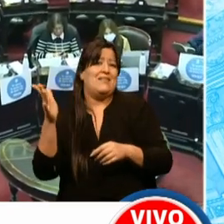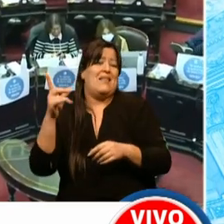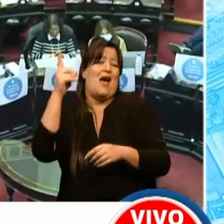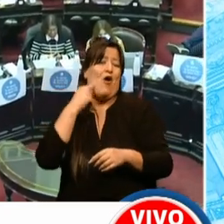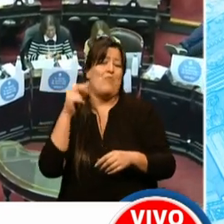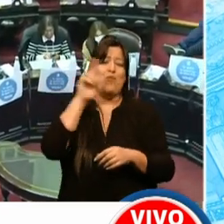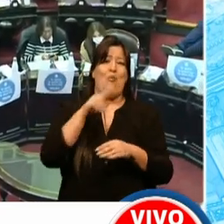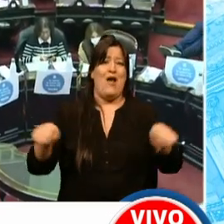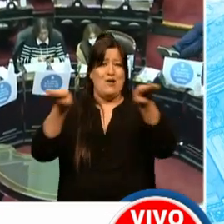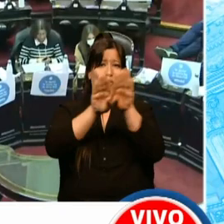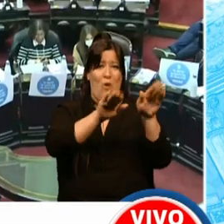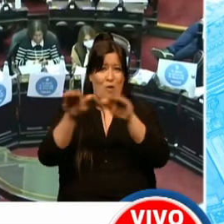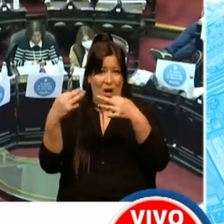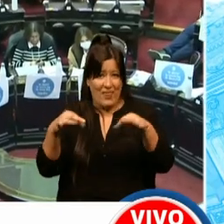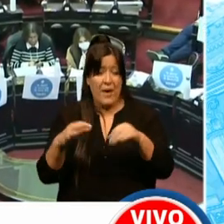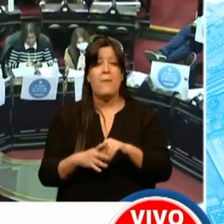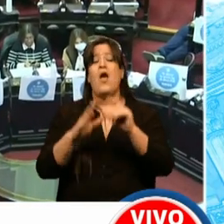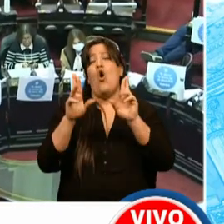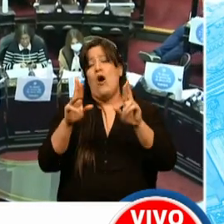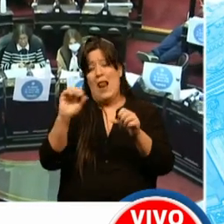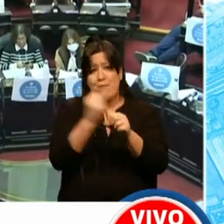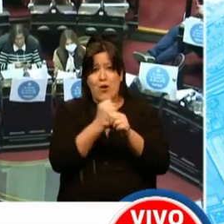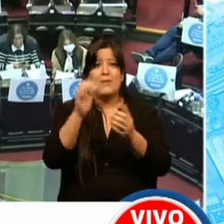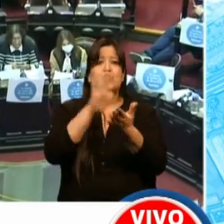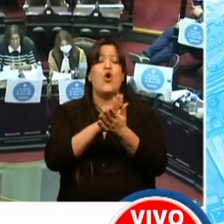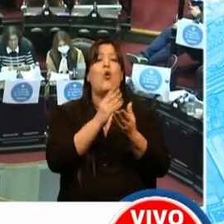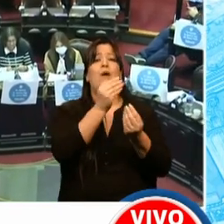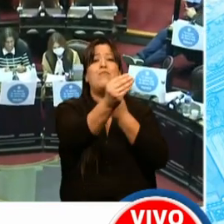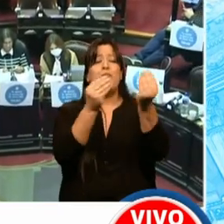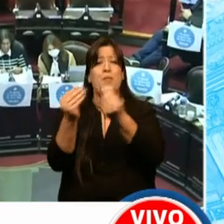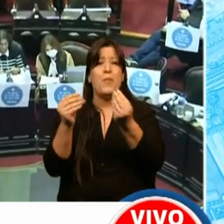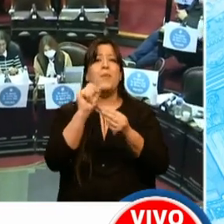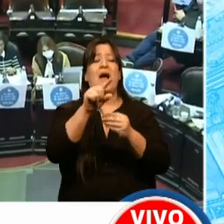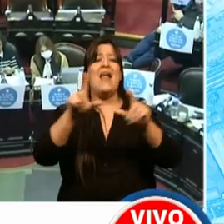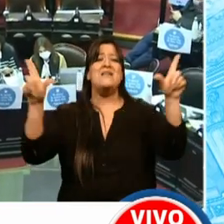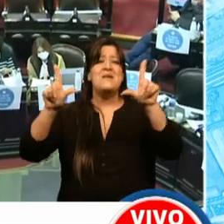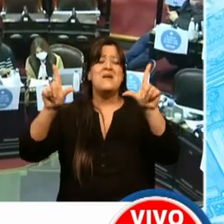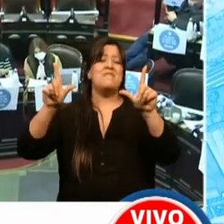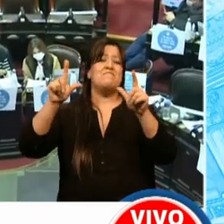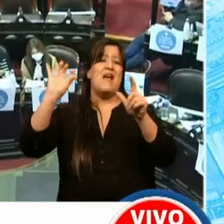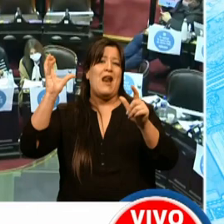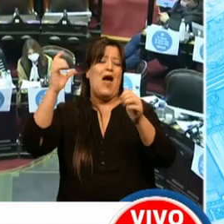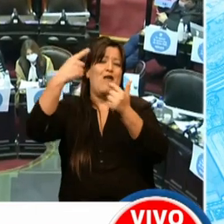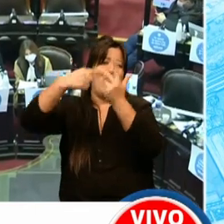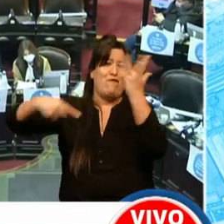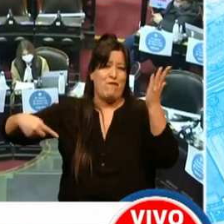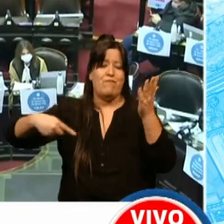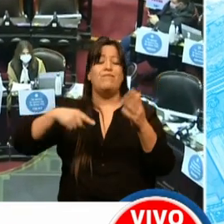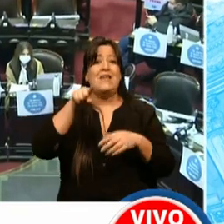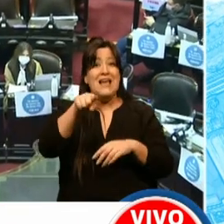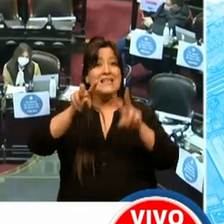estar tratando y espero que que aprobando la participación paritaria en los medios de comunicación algo que realmente